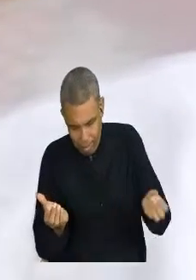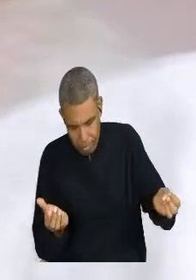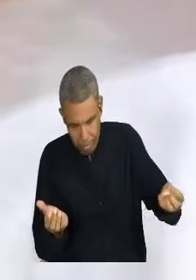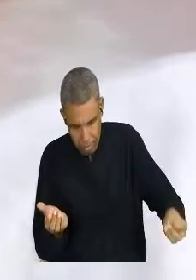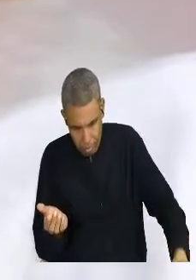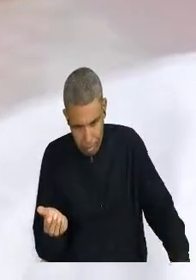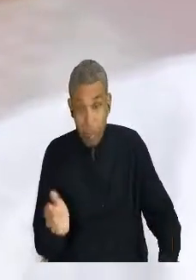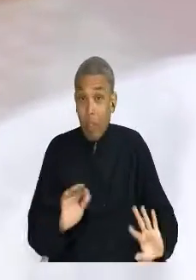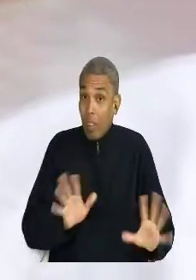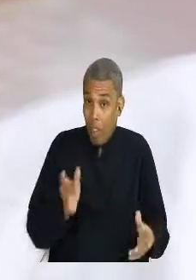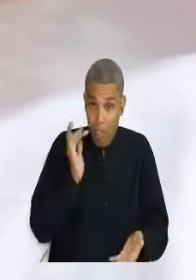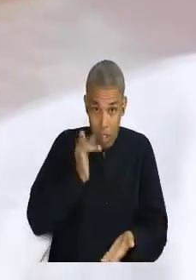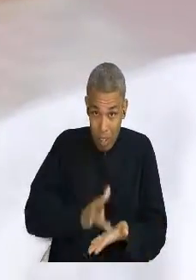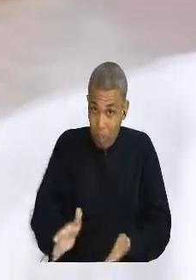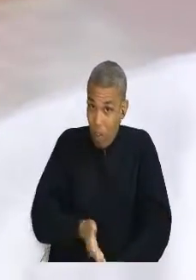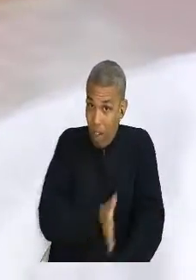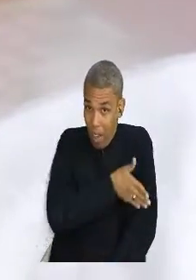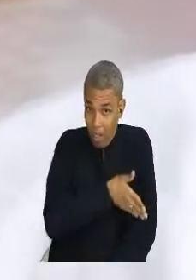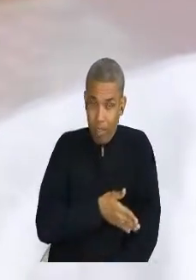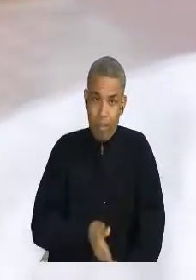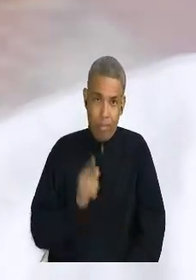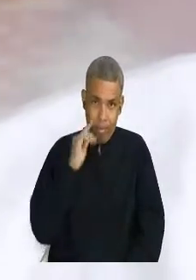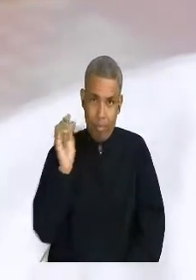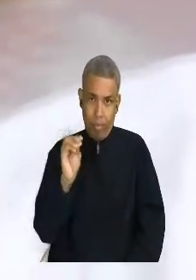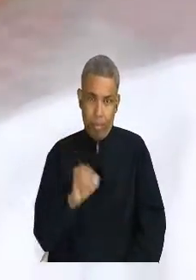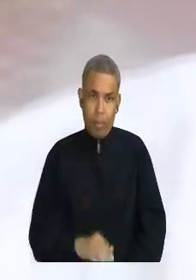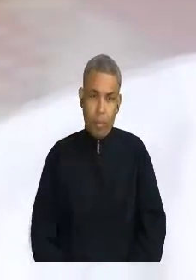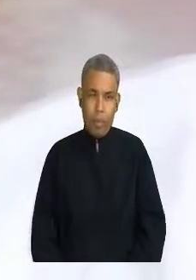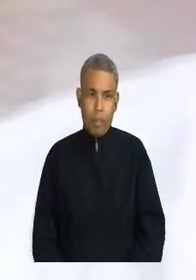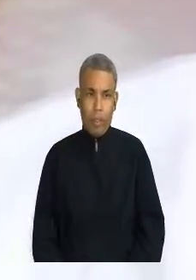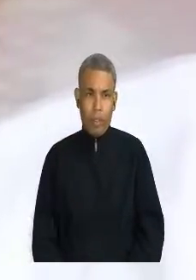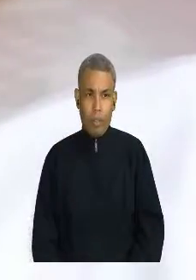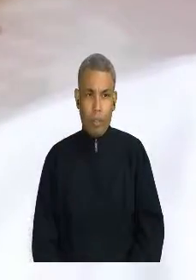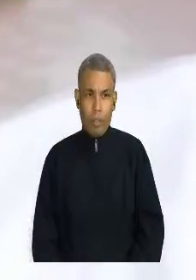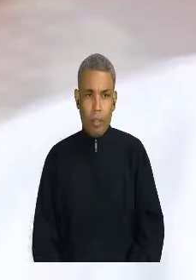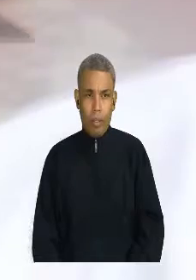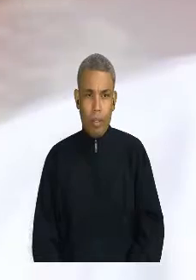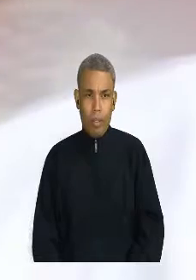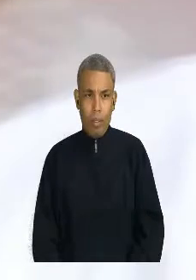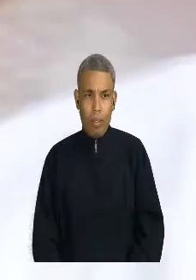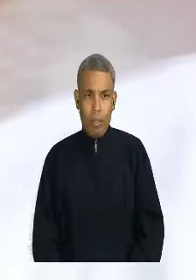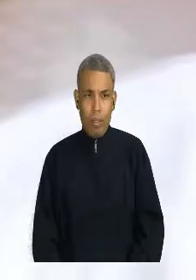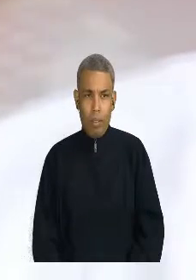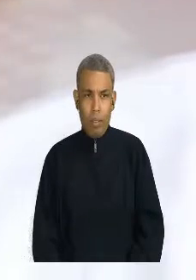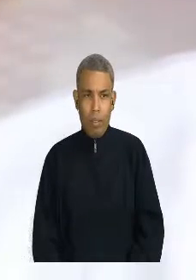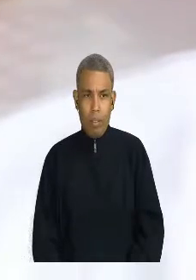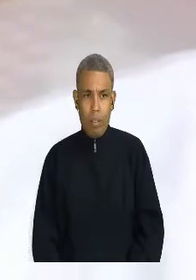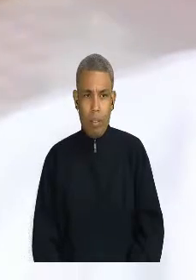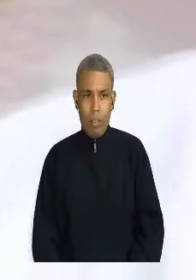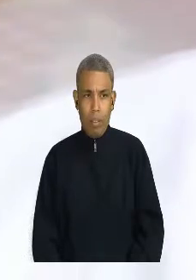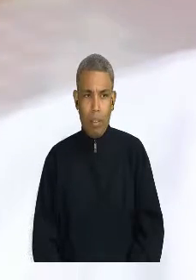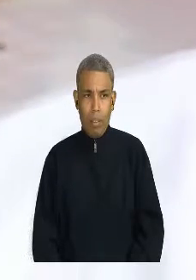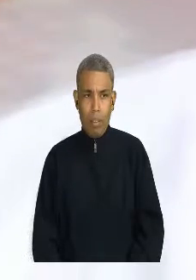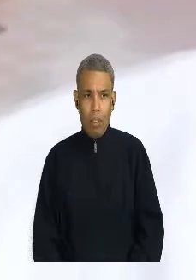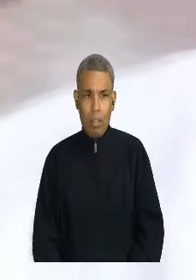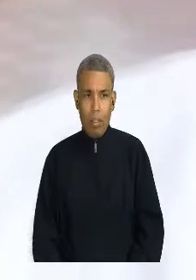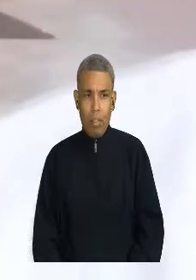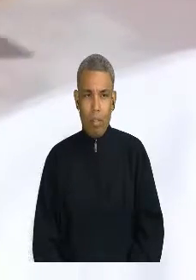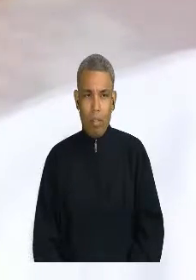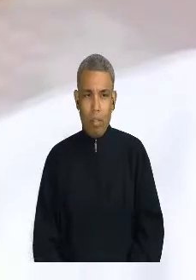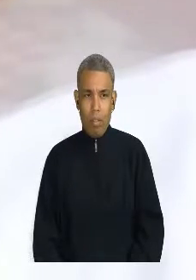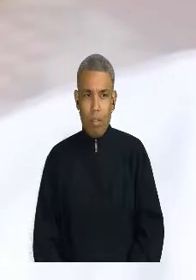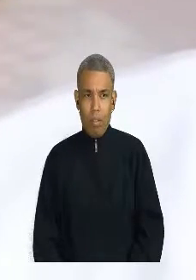picarlos para encontrarlo en nuestro ceviche. Bueno, ese cortecito también es un brunoise chiquito, ¿no? Un brunoise, sí.